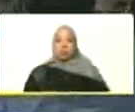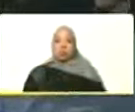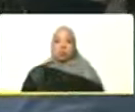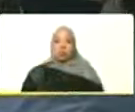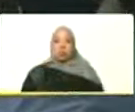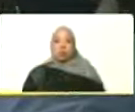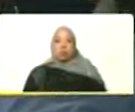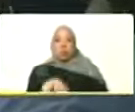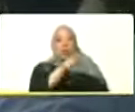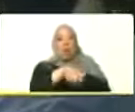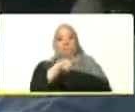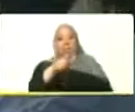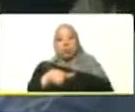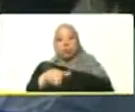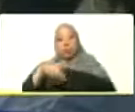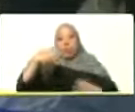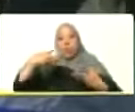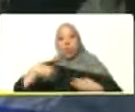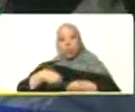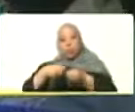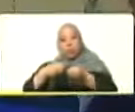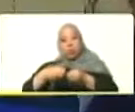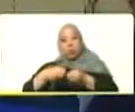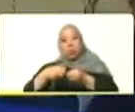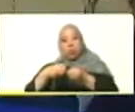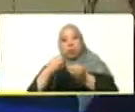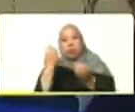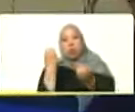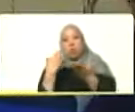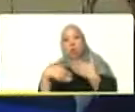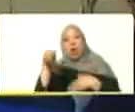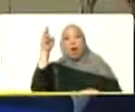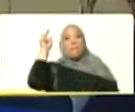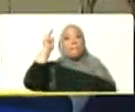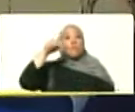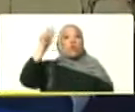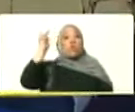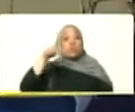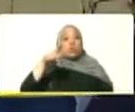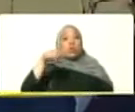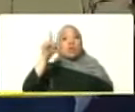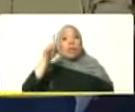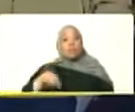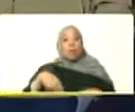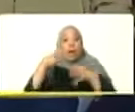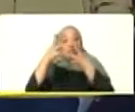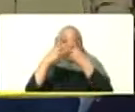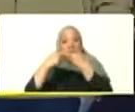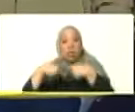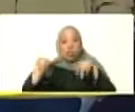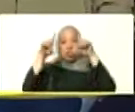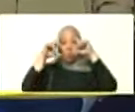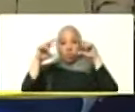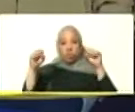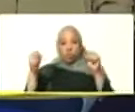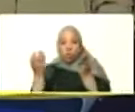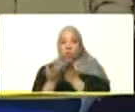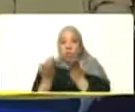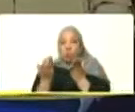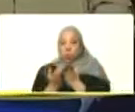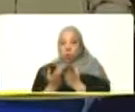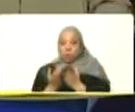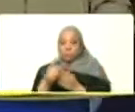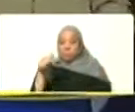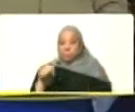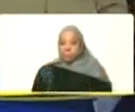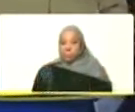popular, junto con el Consejo de Docentes, Personal Obrero y Administrativo, brigadas para poder